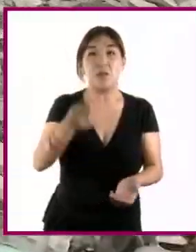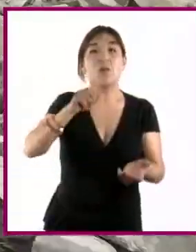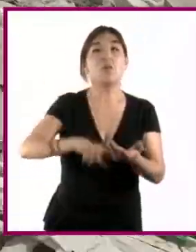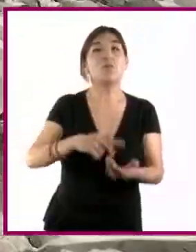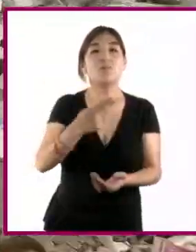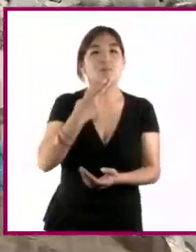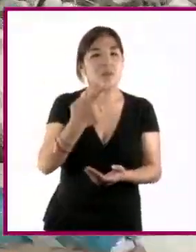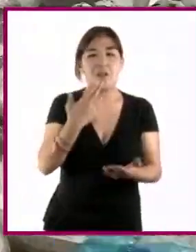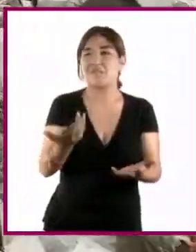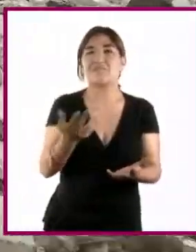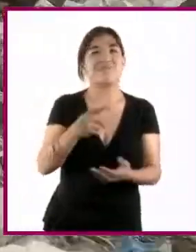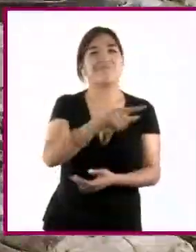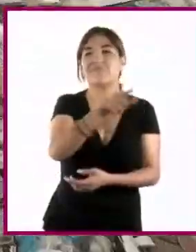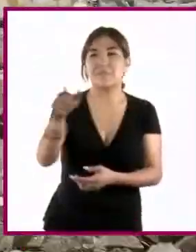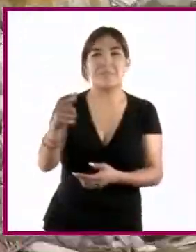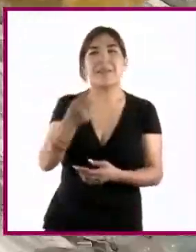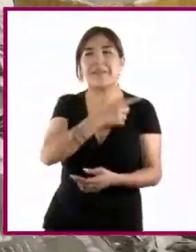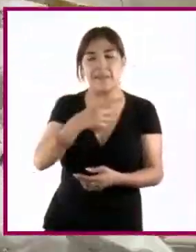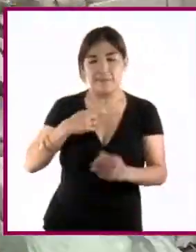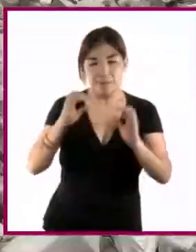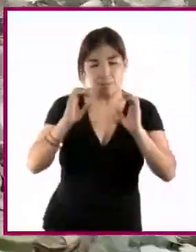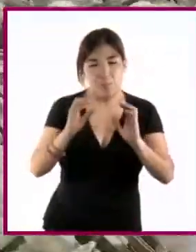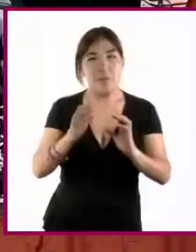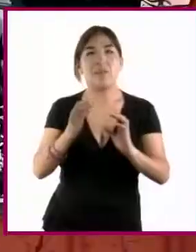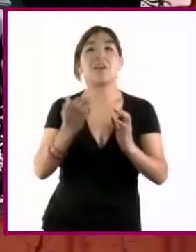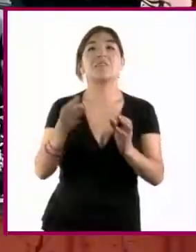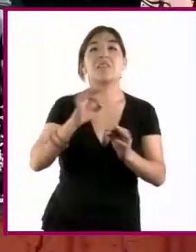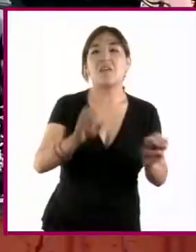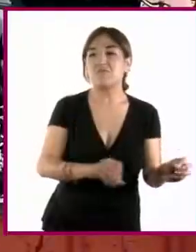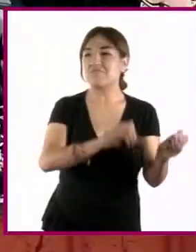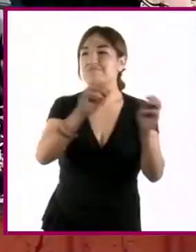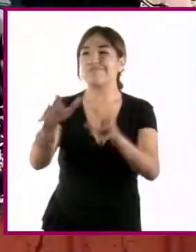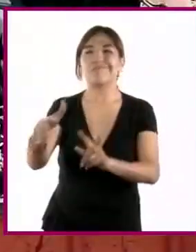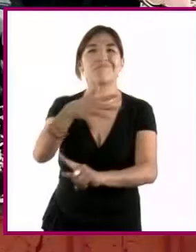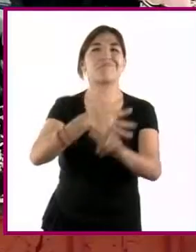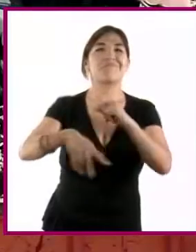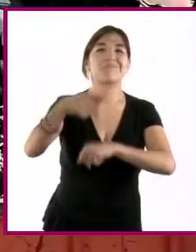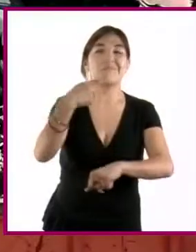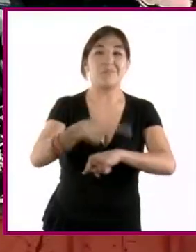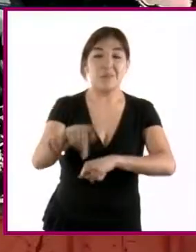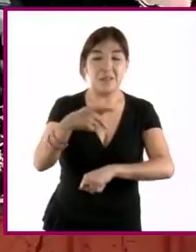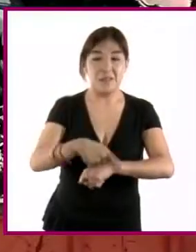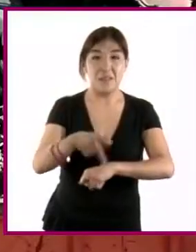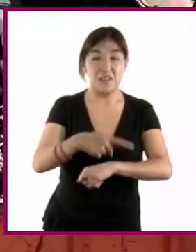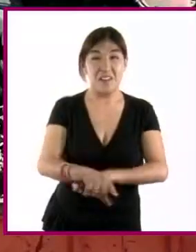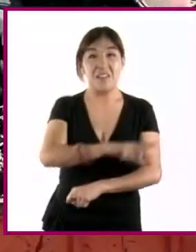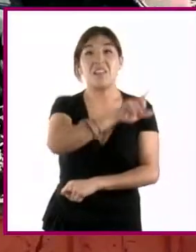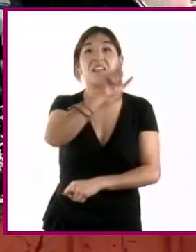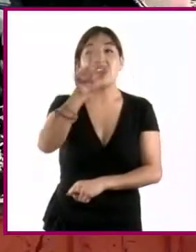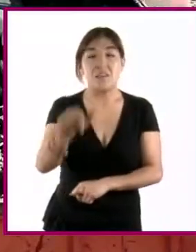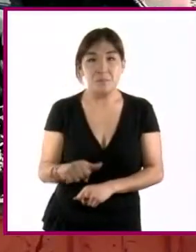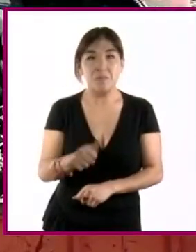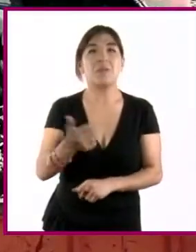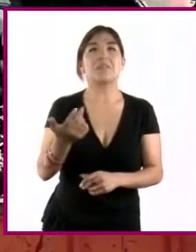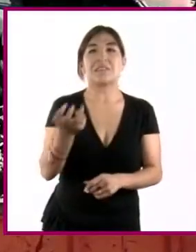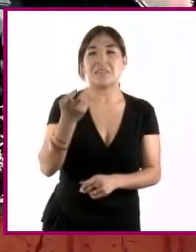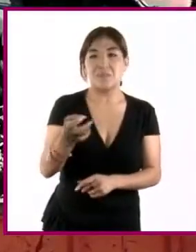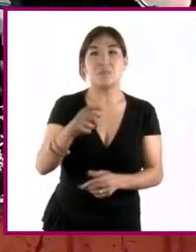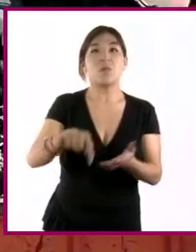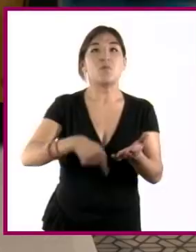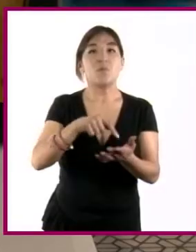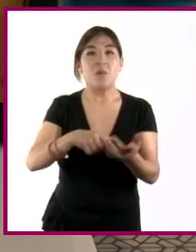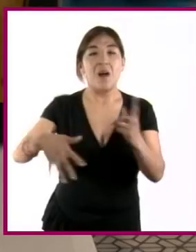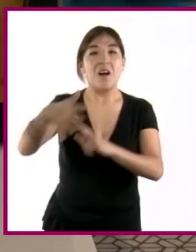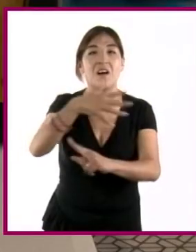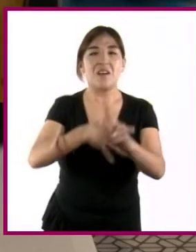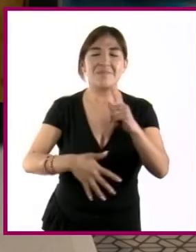de forma inadecuada, van a llegar al ambiente. Cuando están ahí, van a poner en riesgo el equilibrio de estos